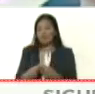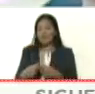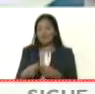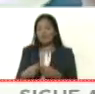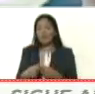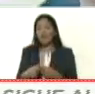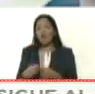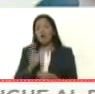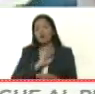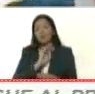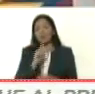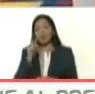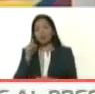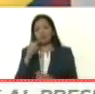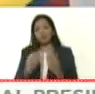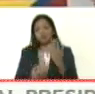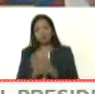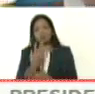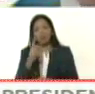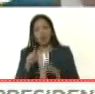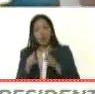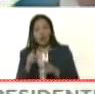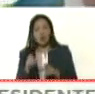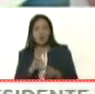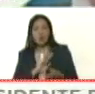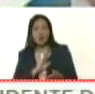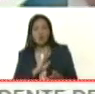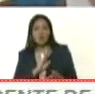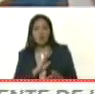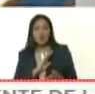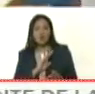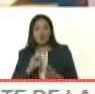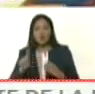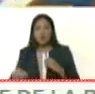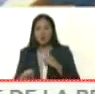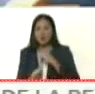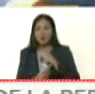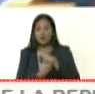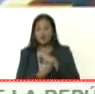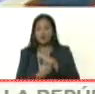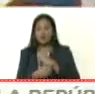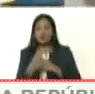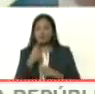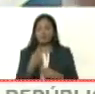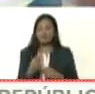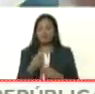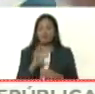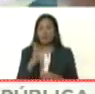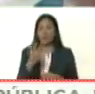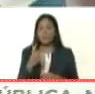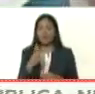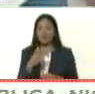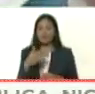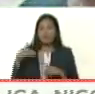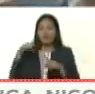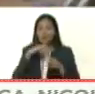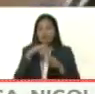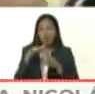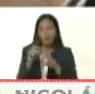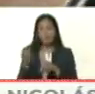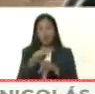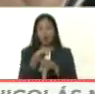que estaba fungiendo, siendo como es primo hermano de Juan Guaidó, estaba fungiendo como una especie de zamuro que